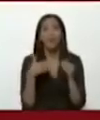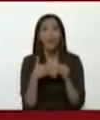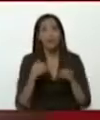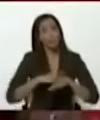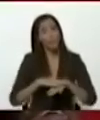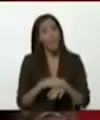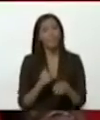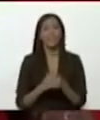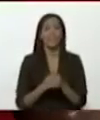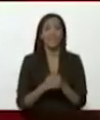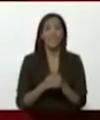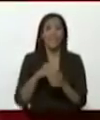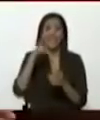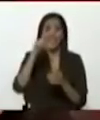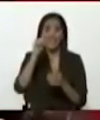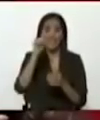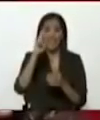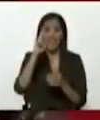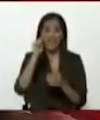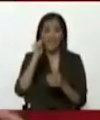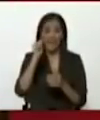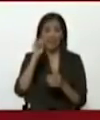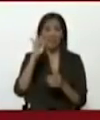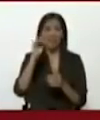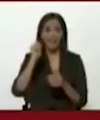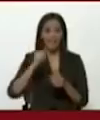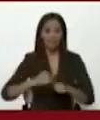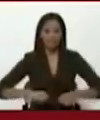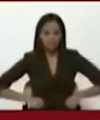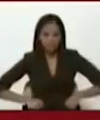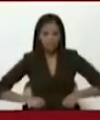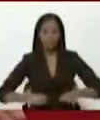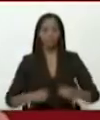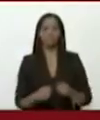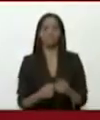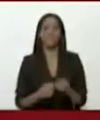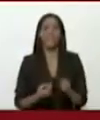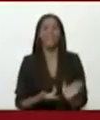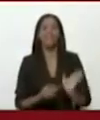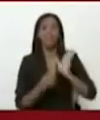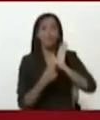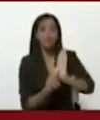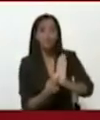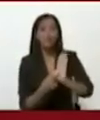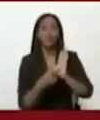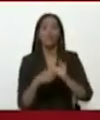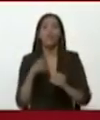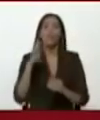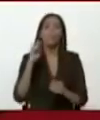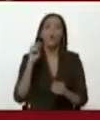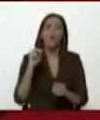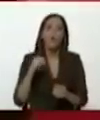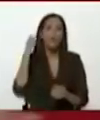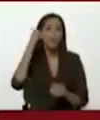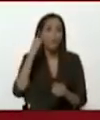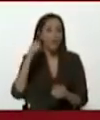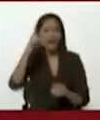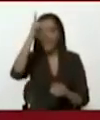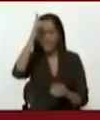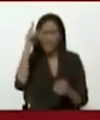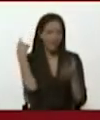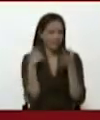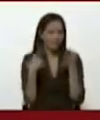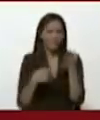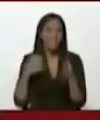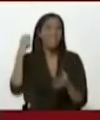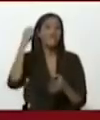Farías casualmente es el que está operando estos bonos en Europa, Alemania, etcétera,